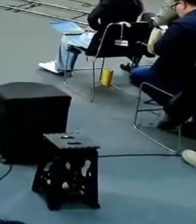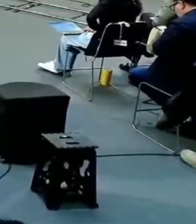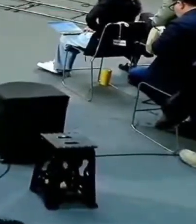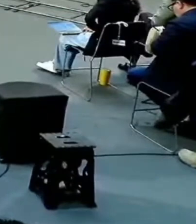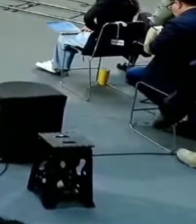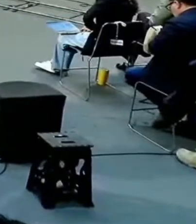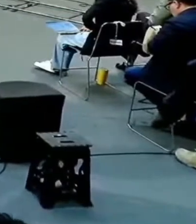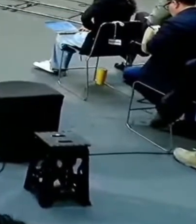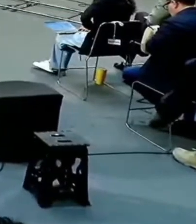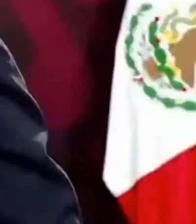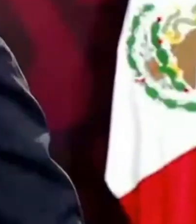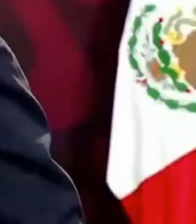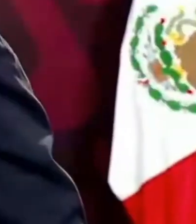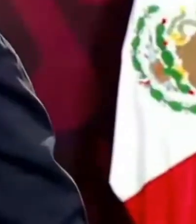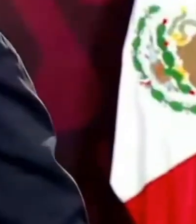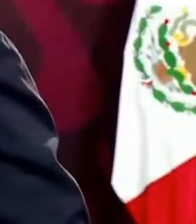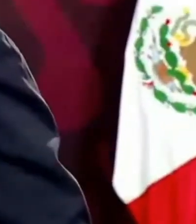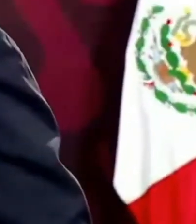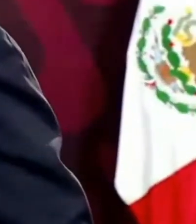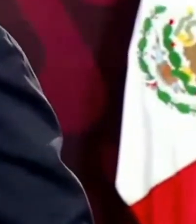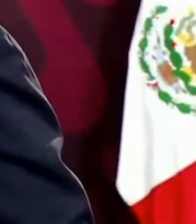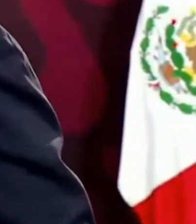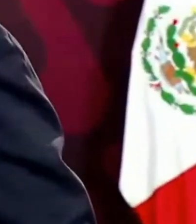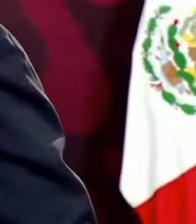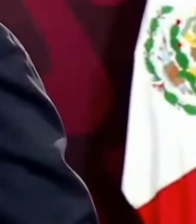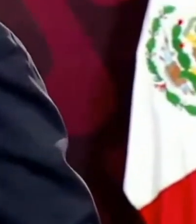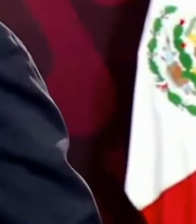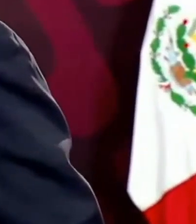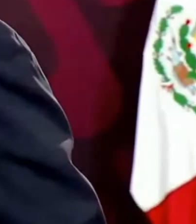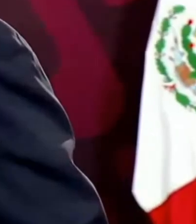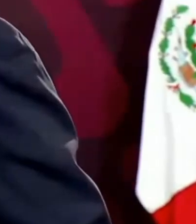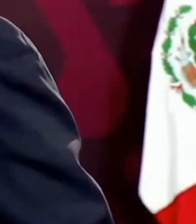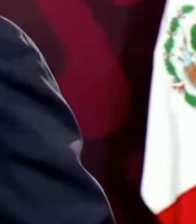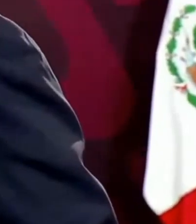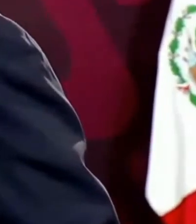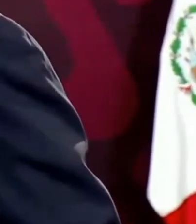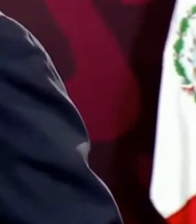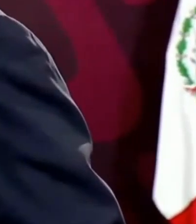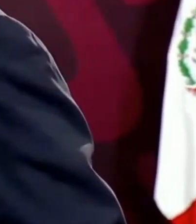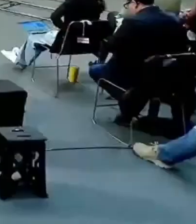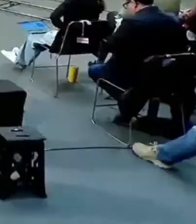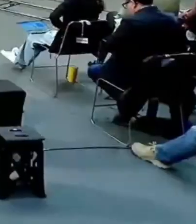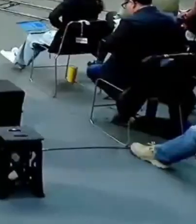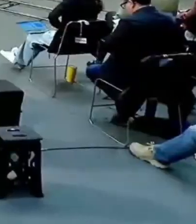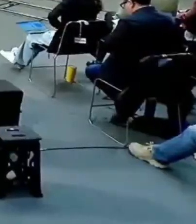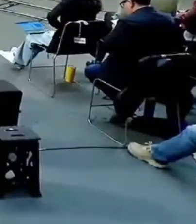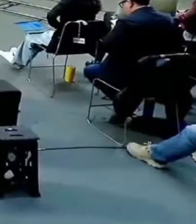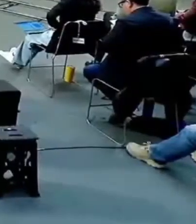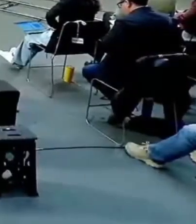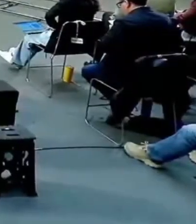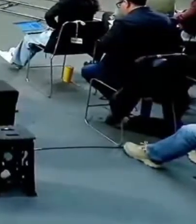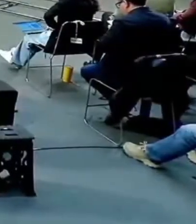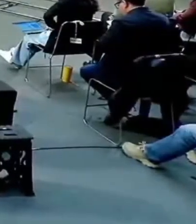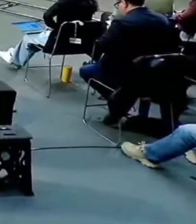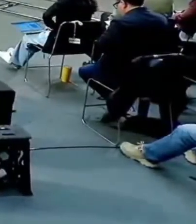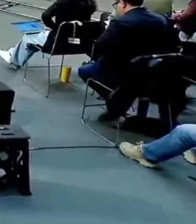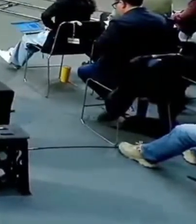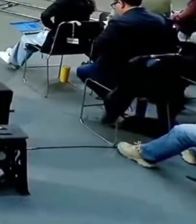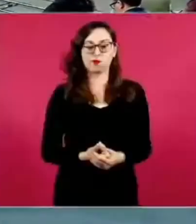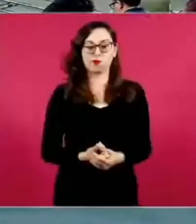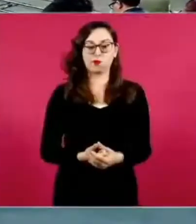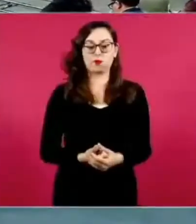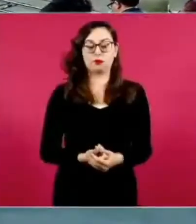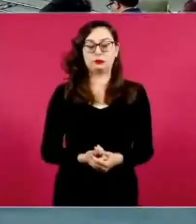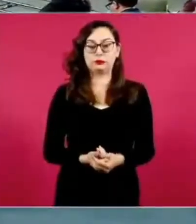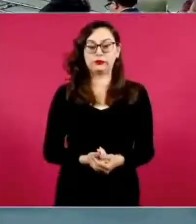gobiernos anteriores, al 18. Sí, pero durante el gobierno de Rutilio Escandón Cadenas, Sí,